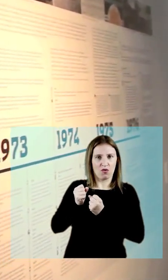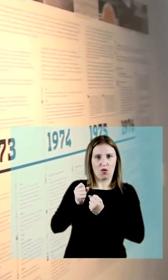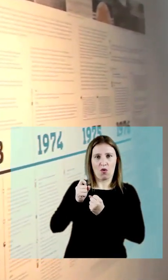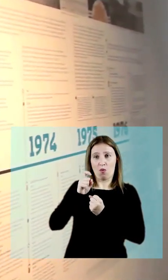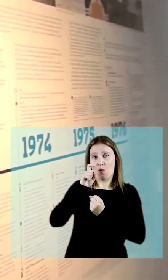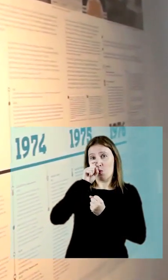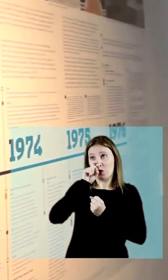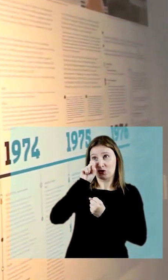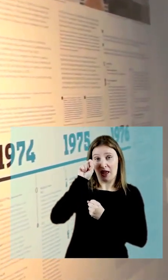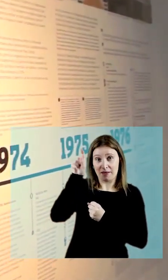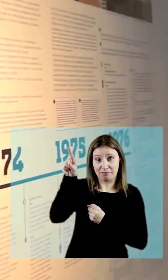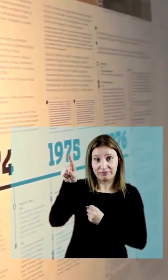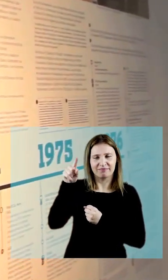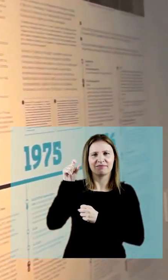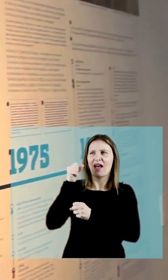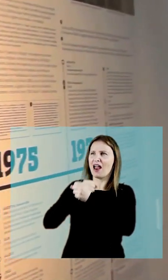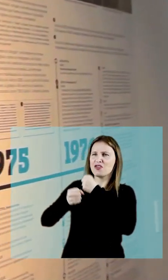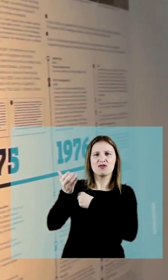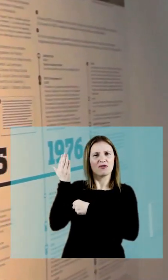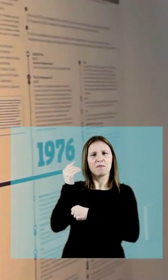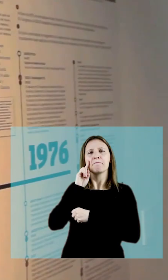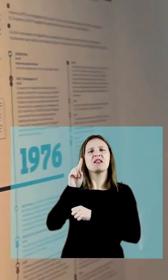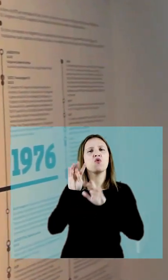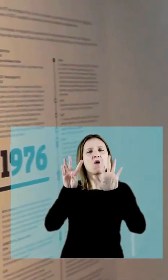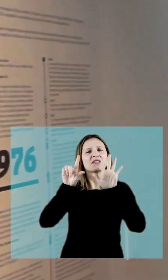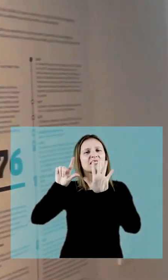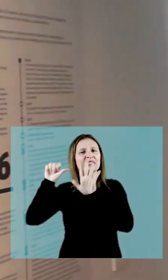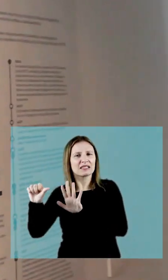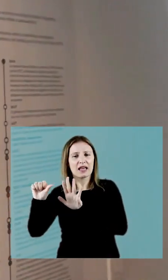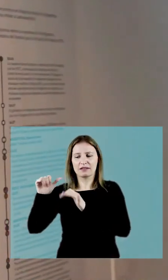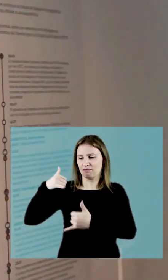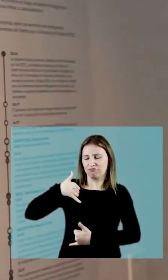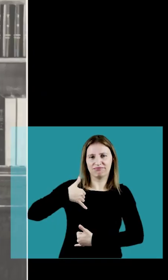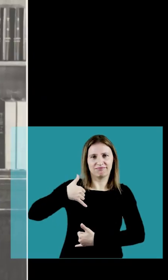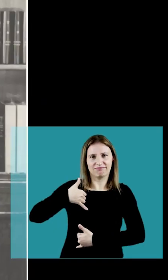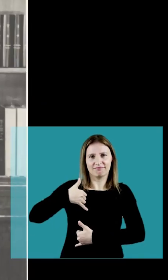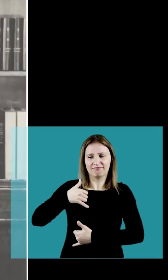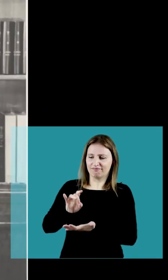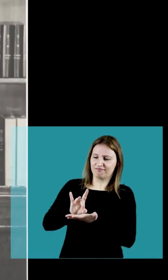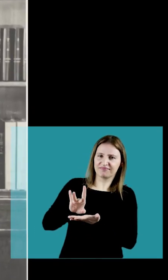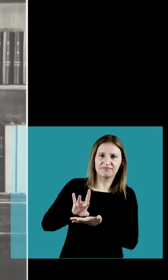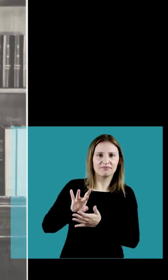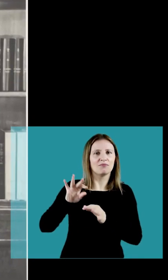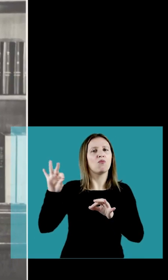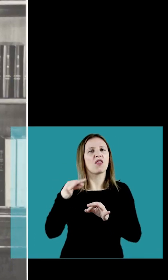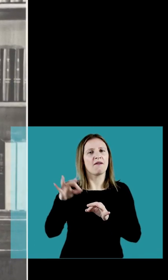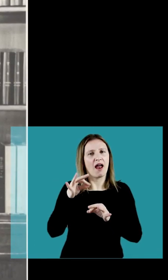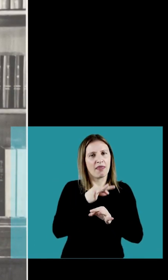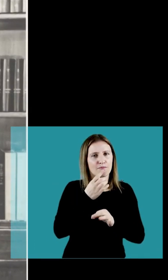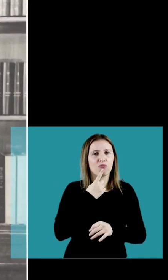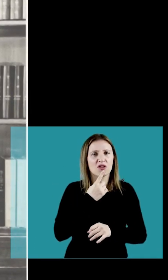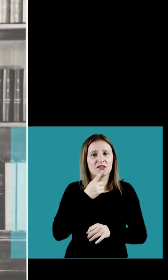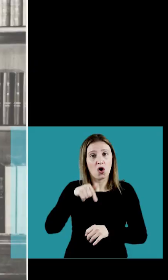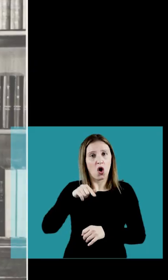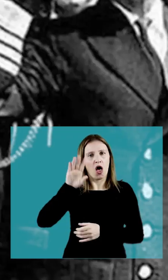Aires. El año 76 es el año en que las Fuerzas Armadas despiden a Bordaberry, con lo cual la dictadura ya